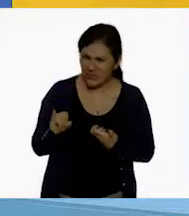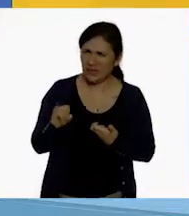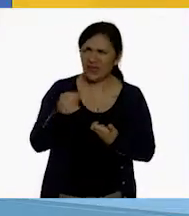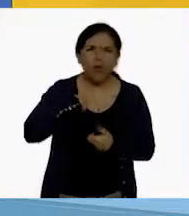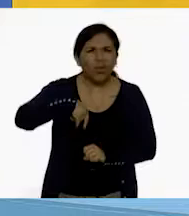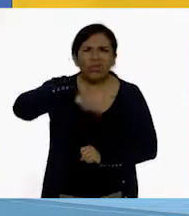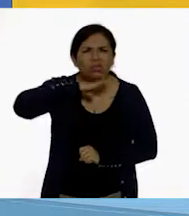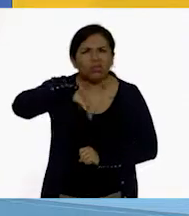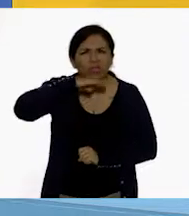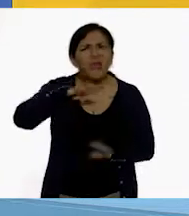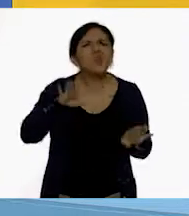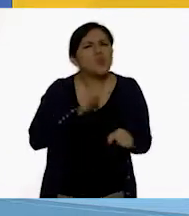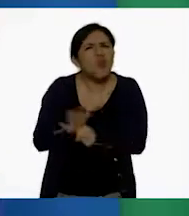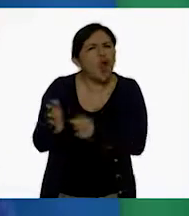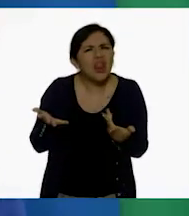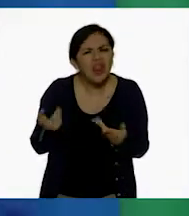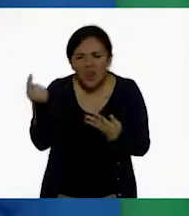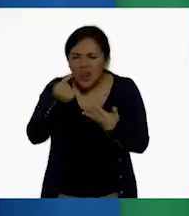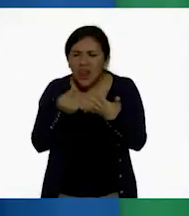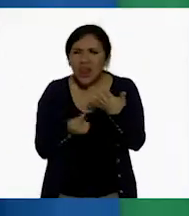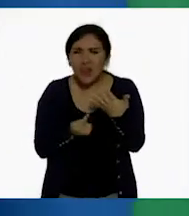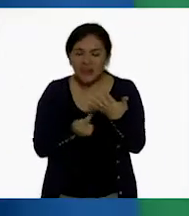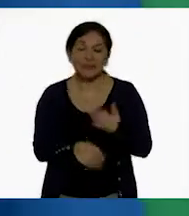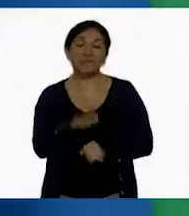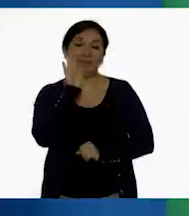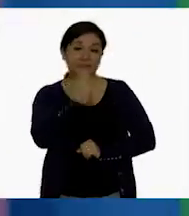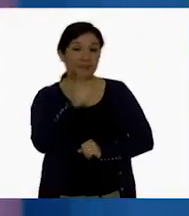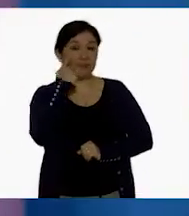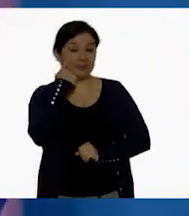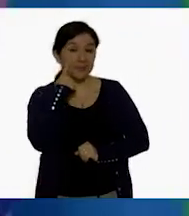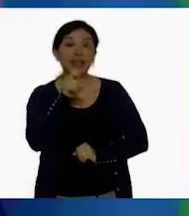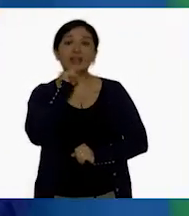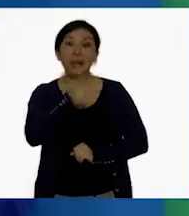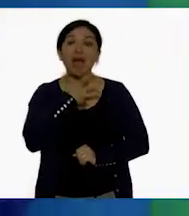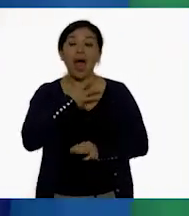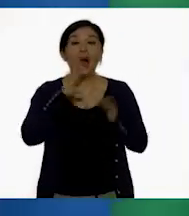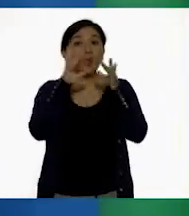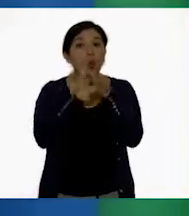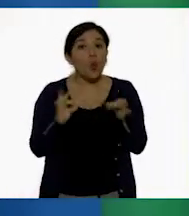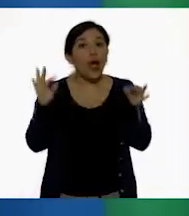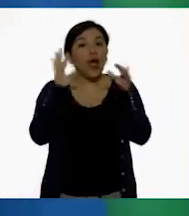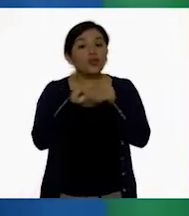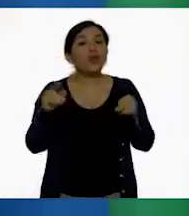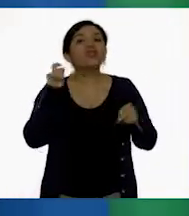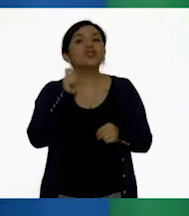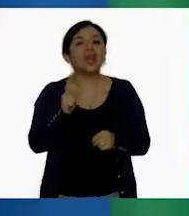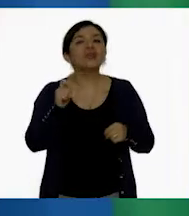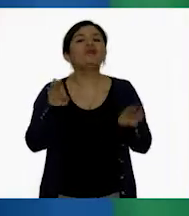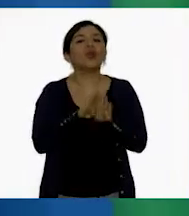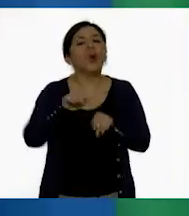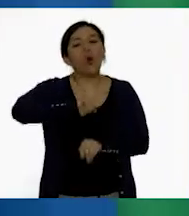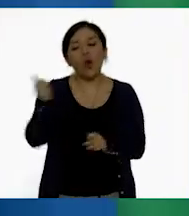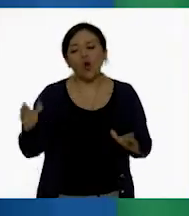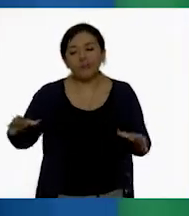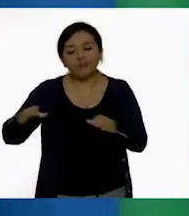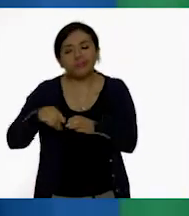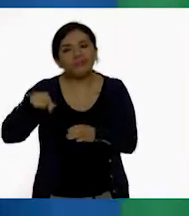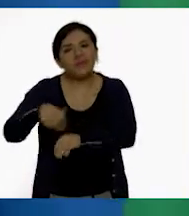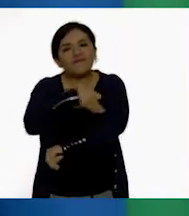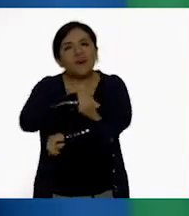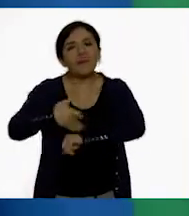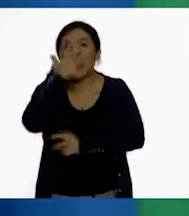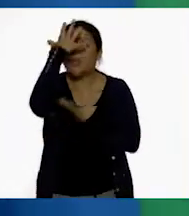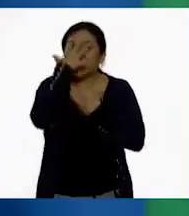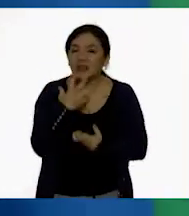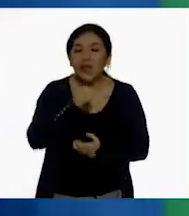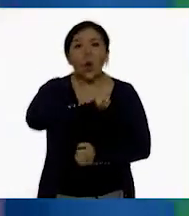o no supe identificarlas? De hecho, también venían en el cuento integrantes de la familia de la tristeza y del